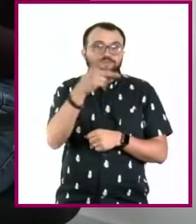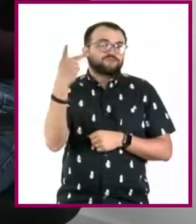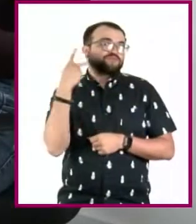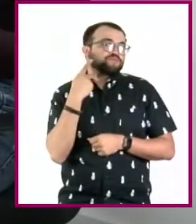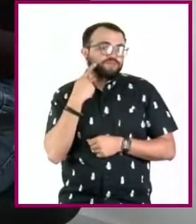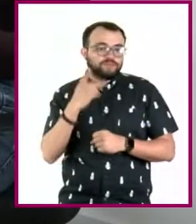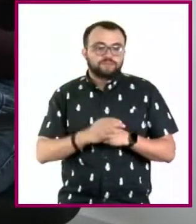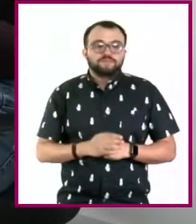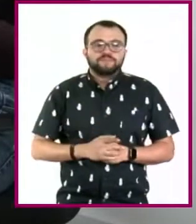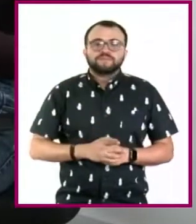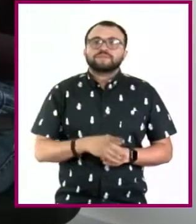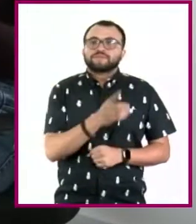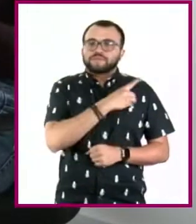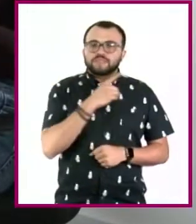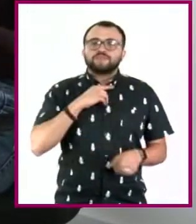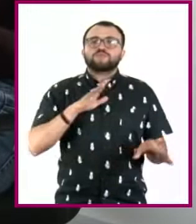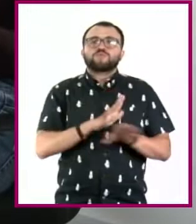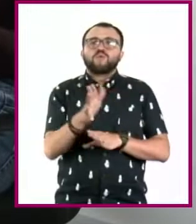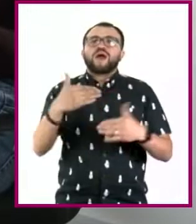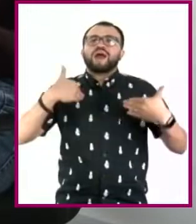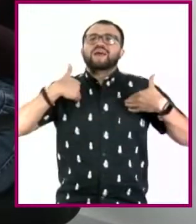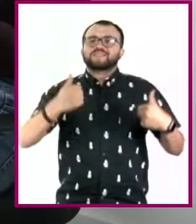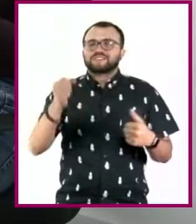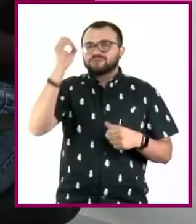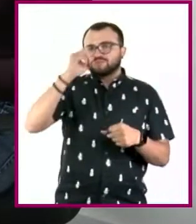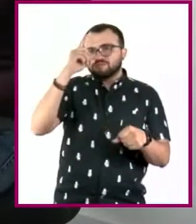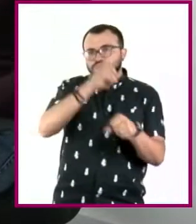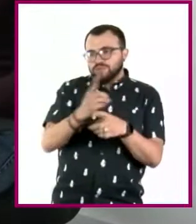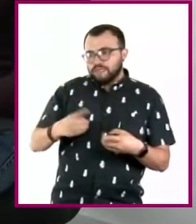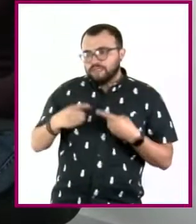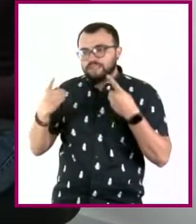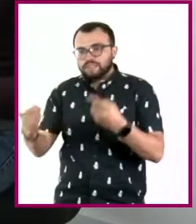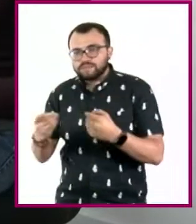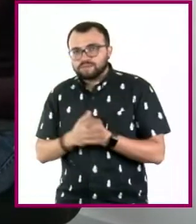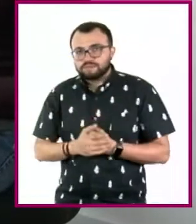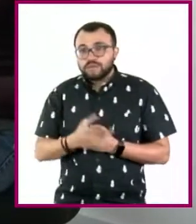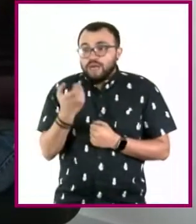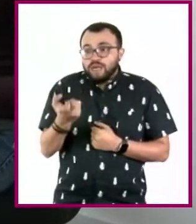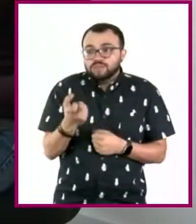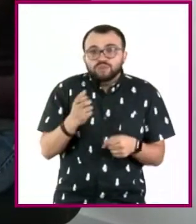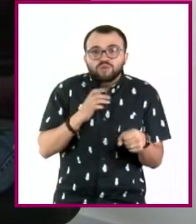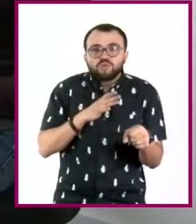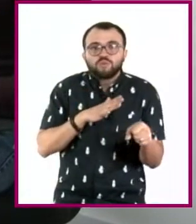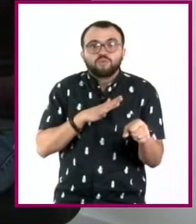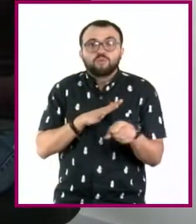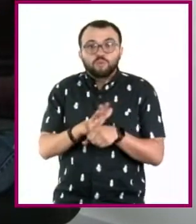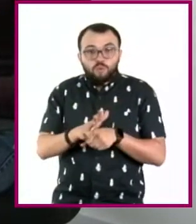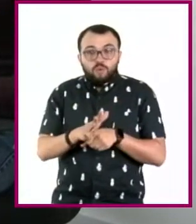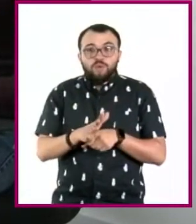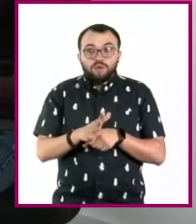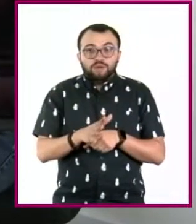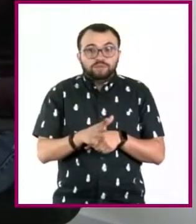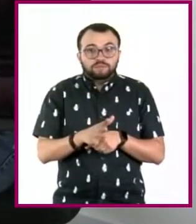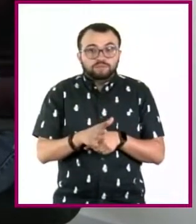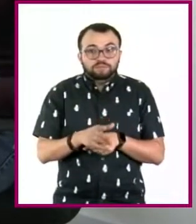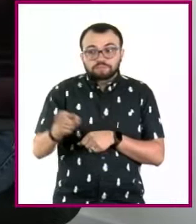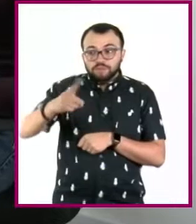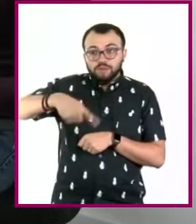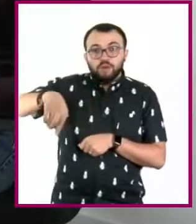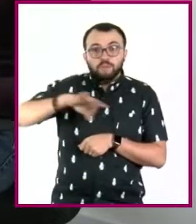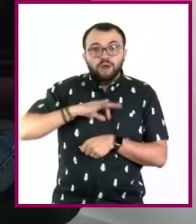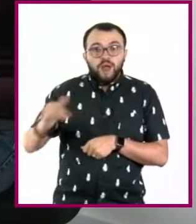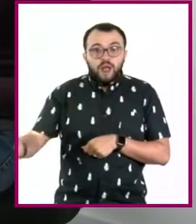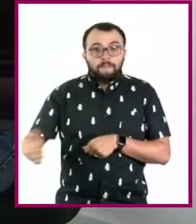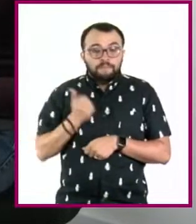políticos. Tratemos de entender las oportunidades que se ofrecen y en qué medida esas oportunidades son aprovechadas de manera efectiva.